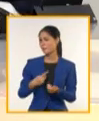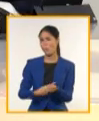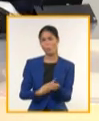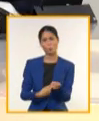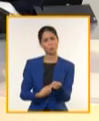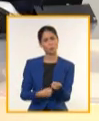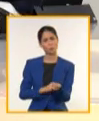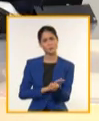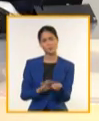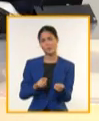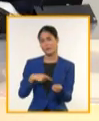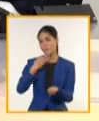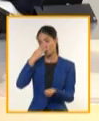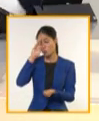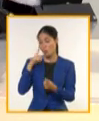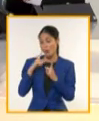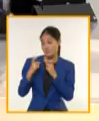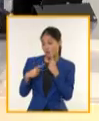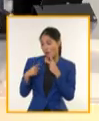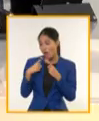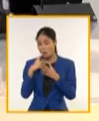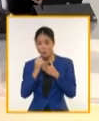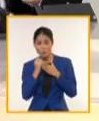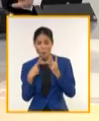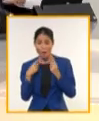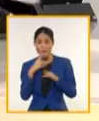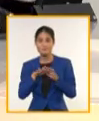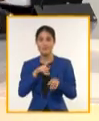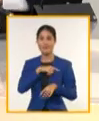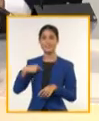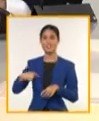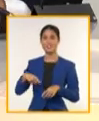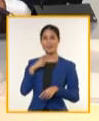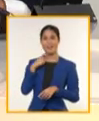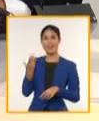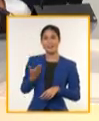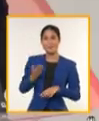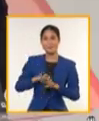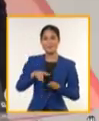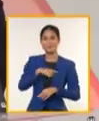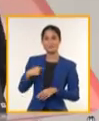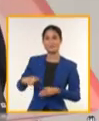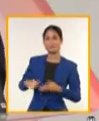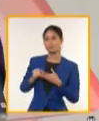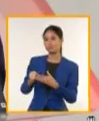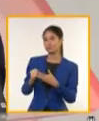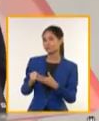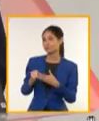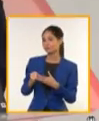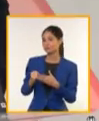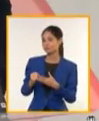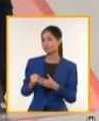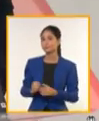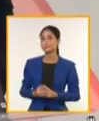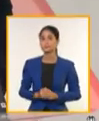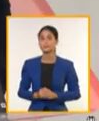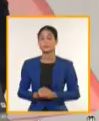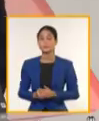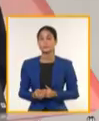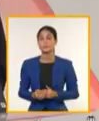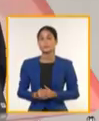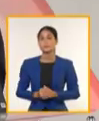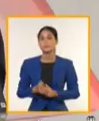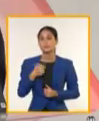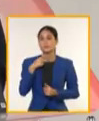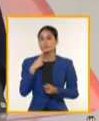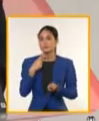de ese apoyo irrestricto. Yo creo que hay cierto agradecimiento, independientemente de las excelentes relaciones, incluso desde el punto de vista comercial mucho